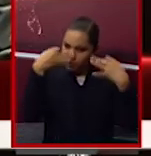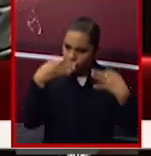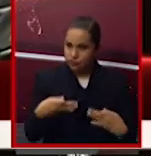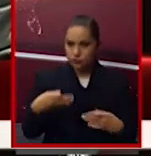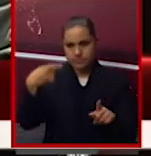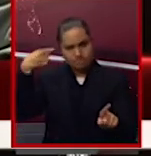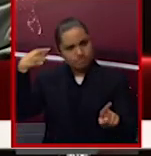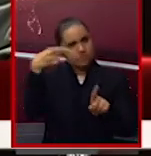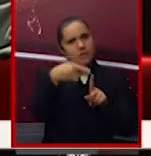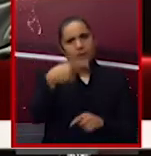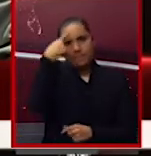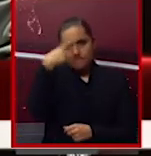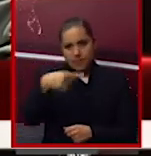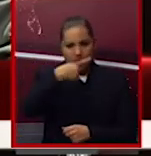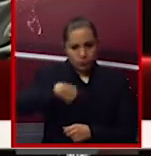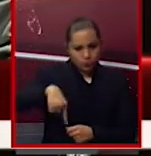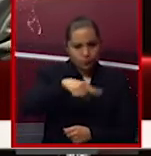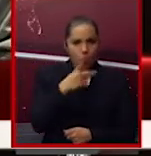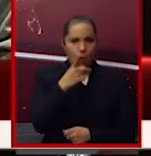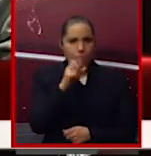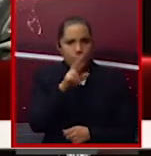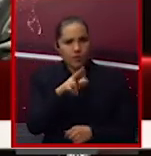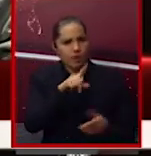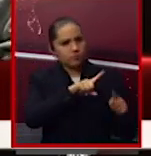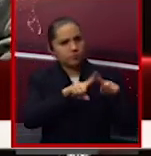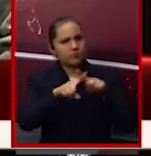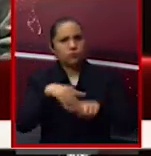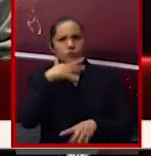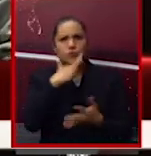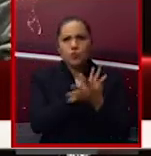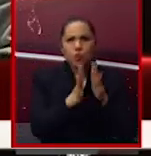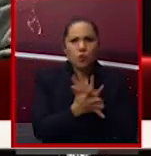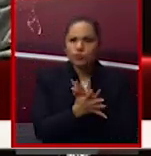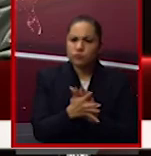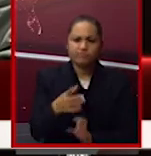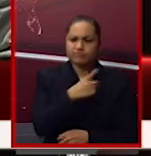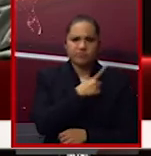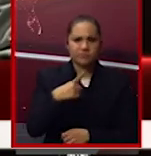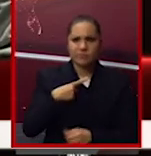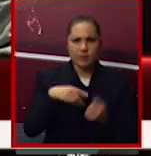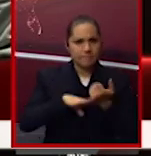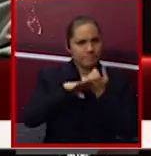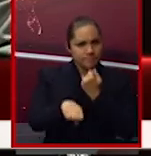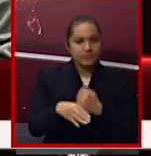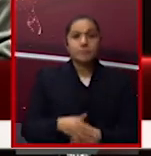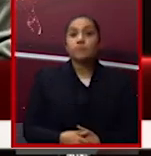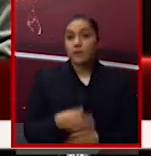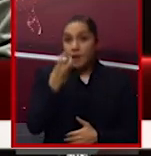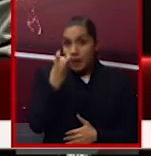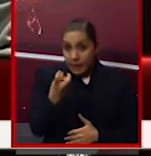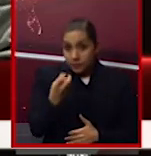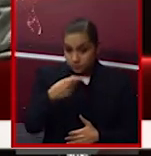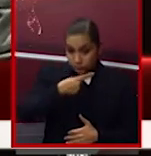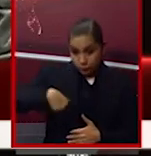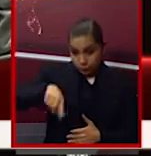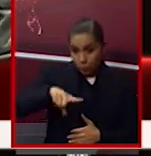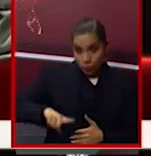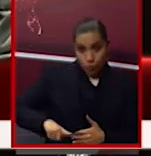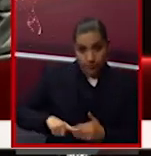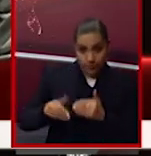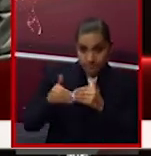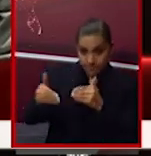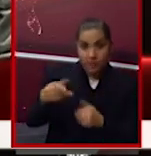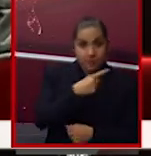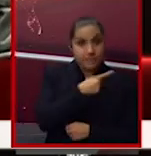contra la corrupción del poder. Ese nuevo gobierno deberá atreverse a hacer lo que no hicieron los últimos